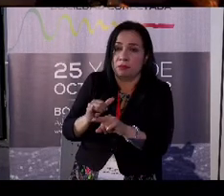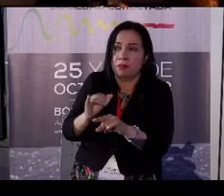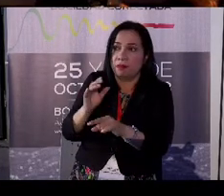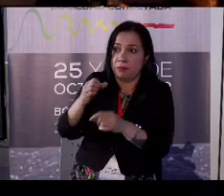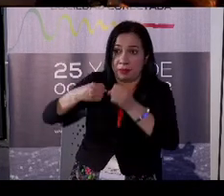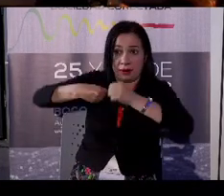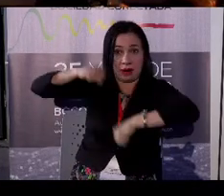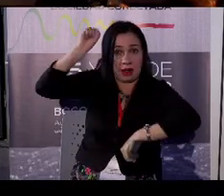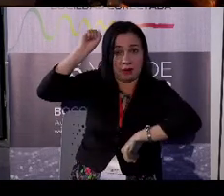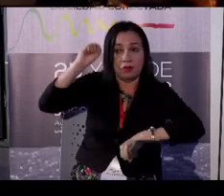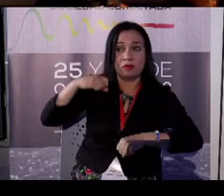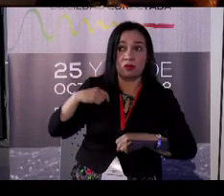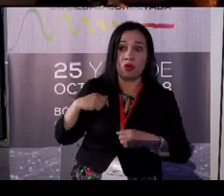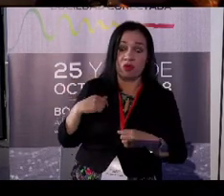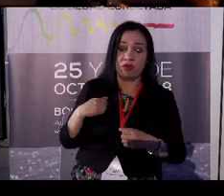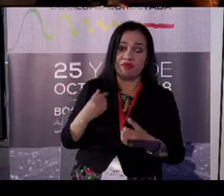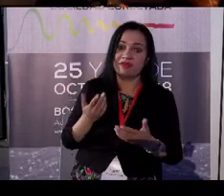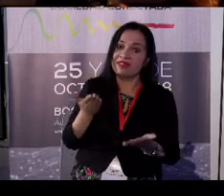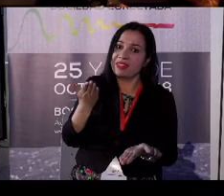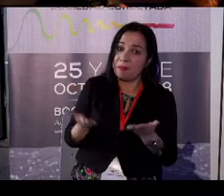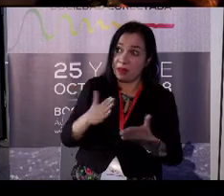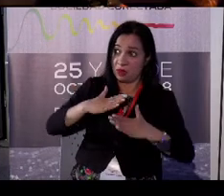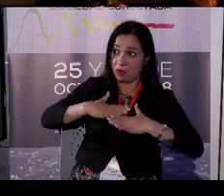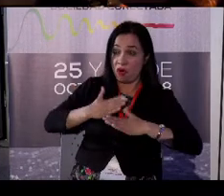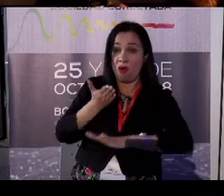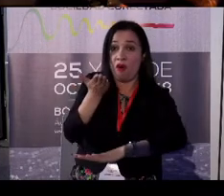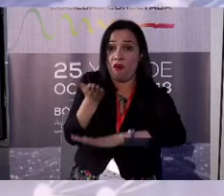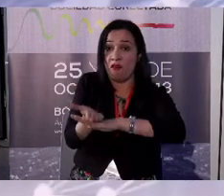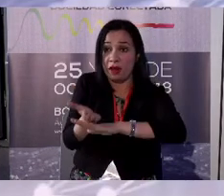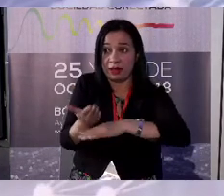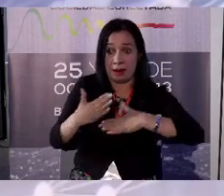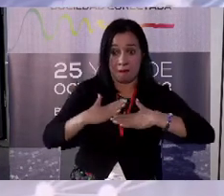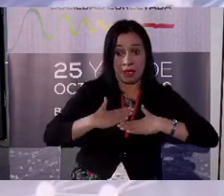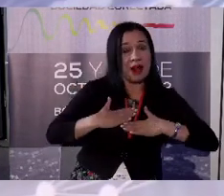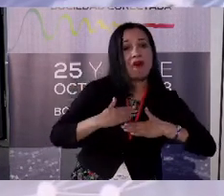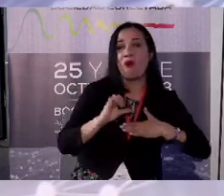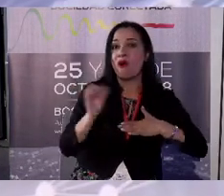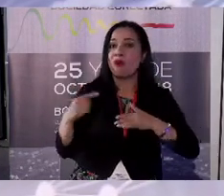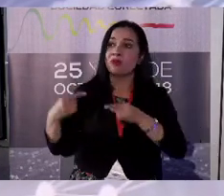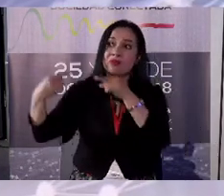no depende de su oferta, depende de la oferta de un competidor, que es el siguiente.